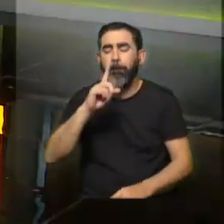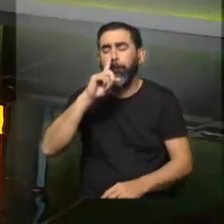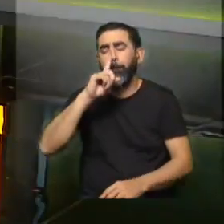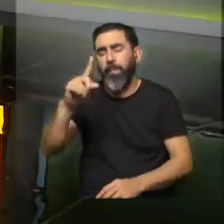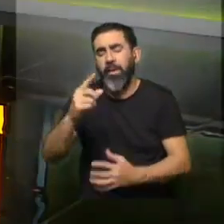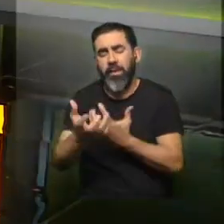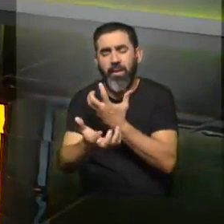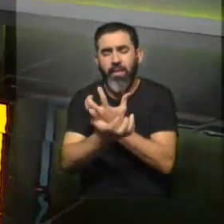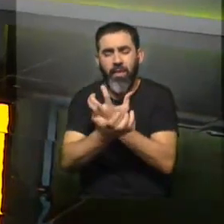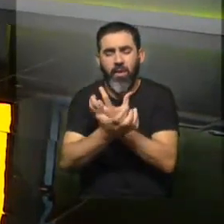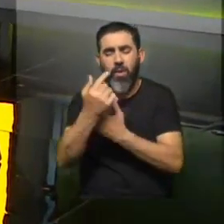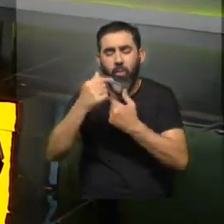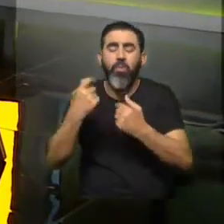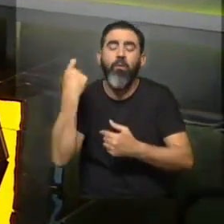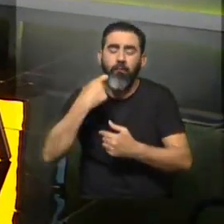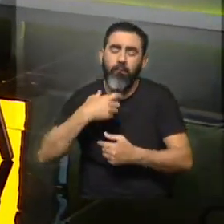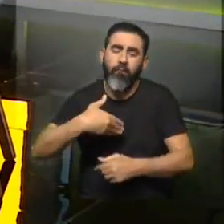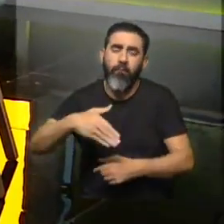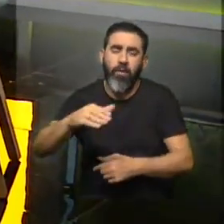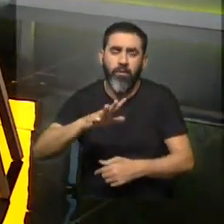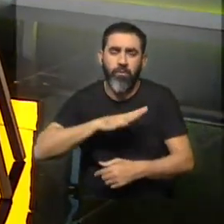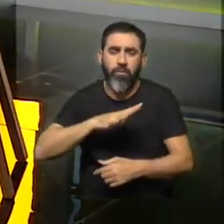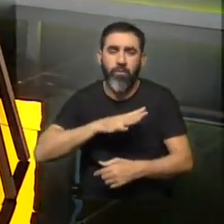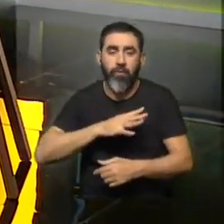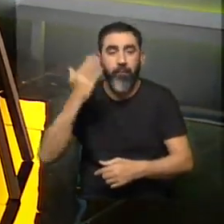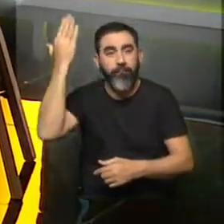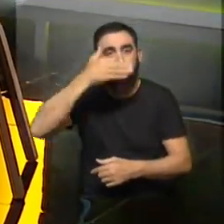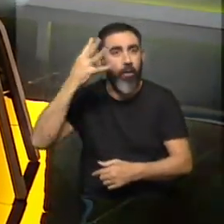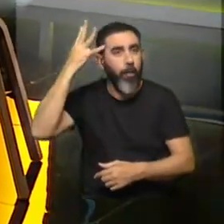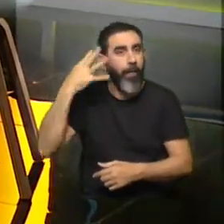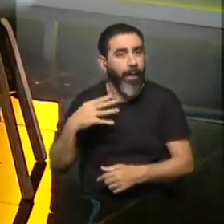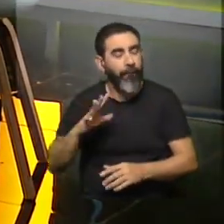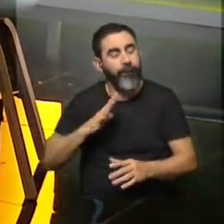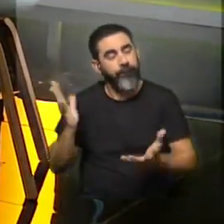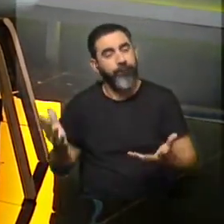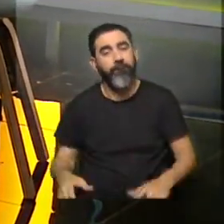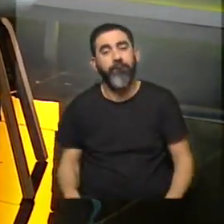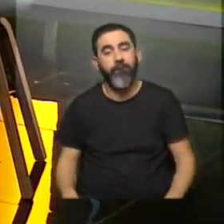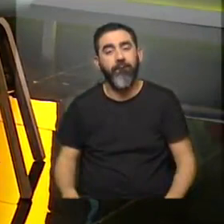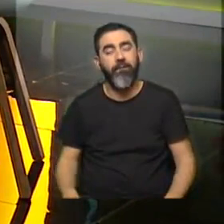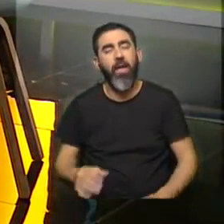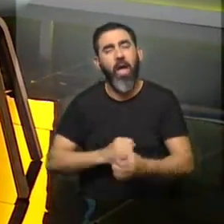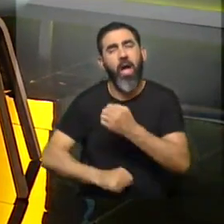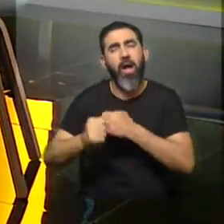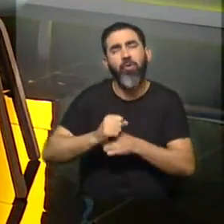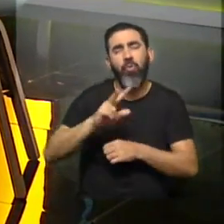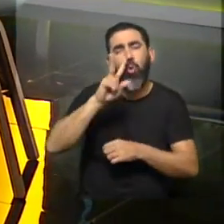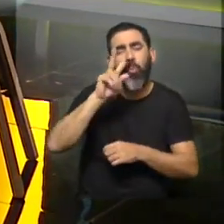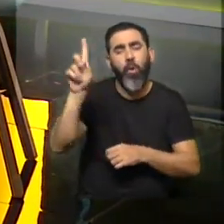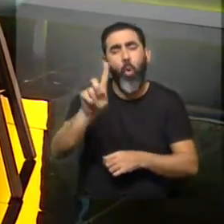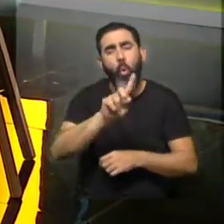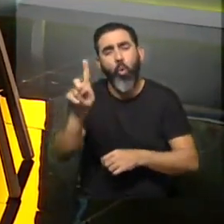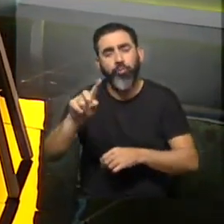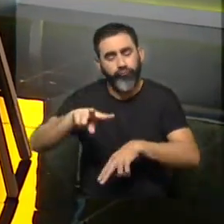ya colectados y nos quedan todavía, uy, qué negro tenía el pelo, todavía miles por colectar. Desde el año 2011 que